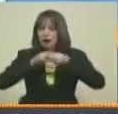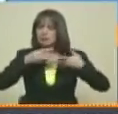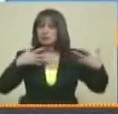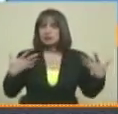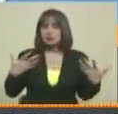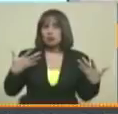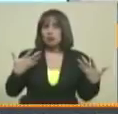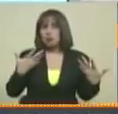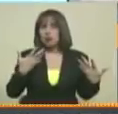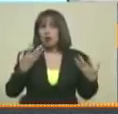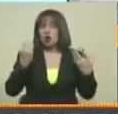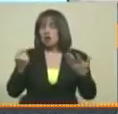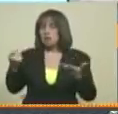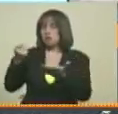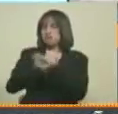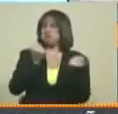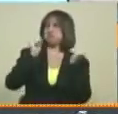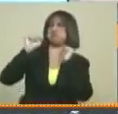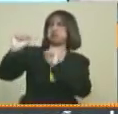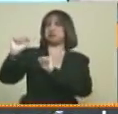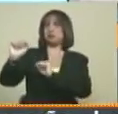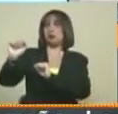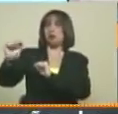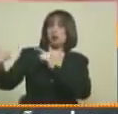de ofensiva económica social a detalle,